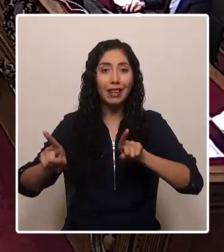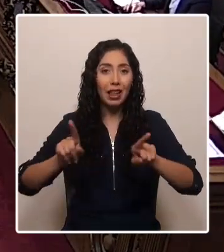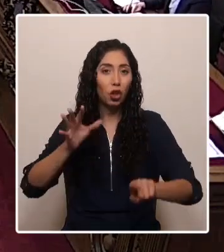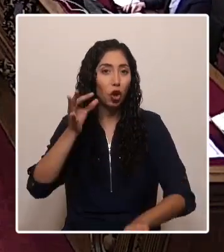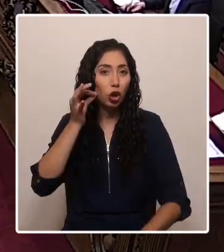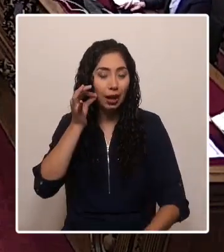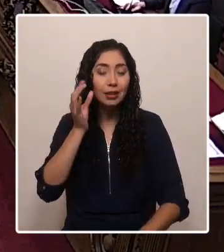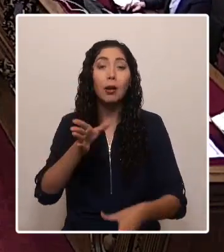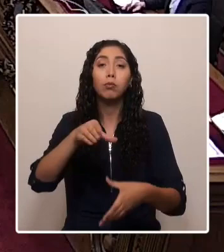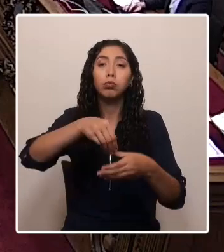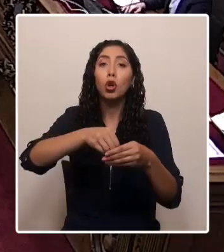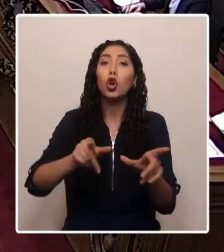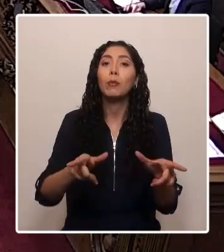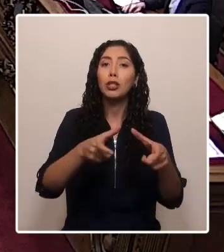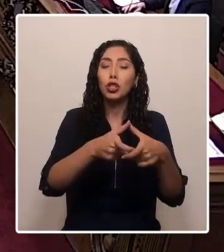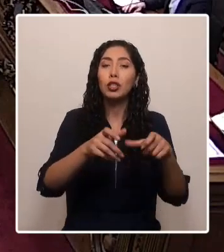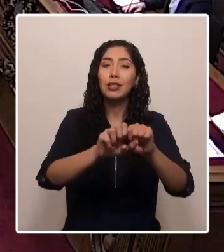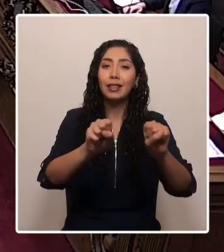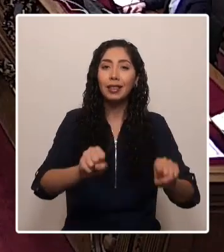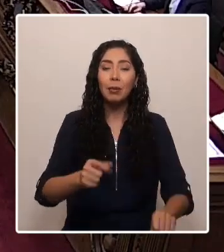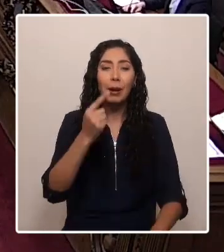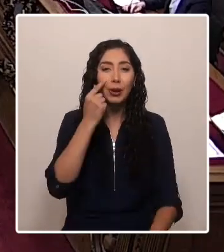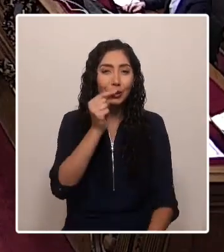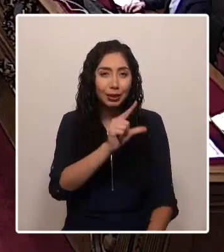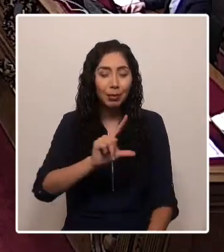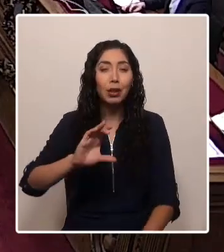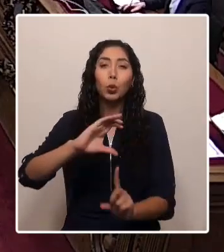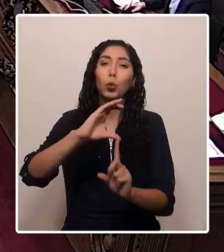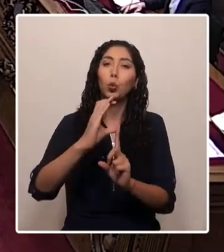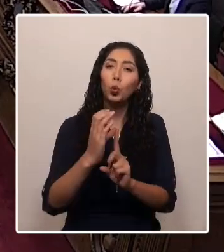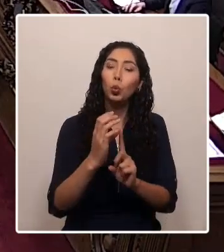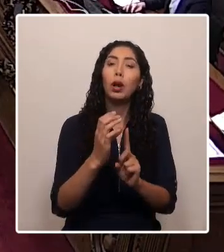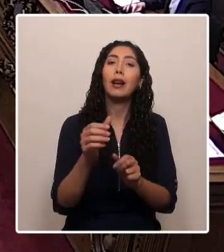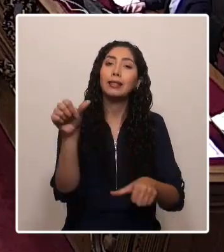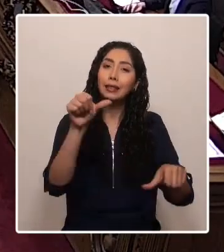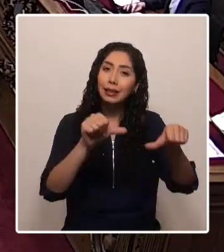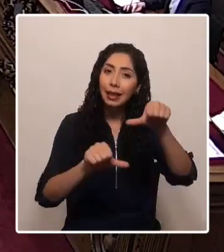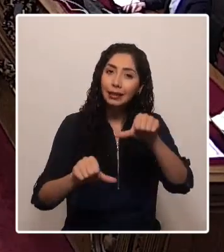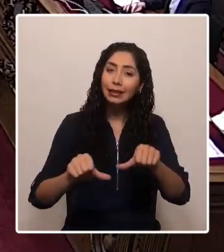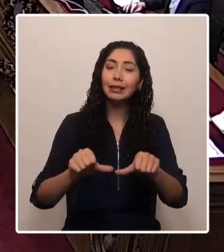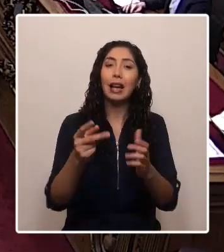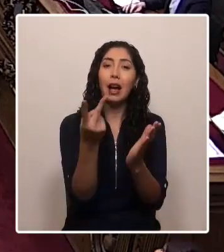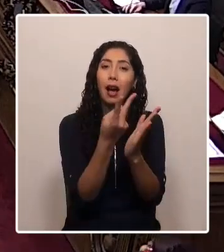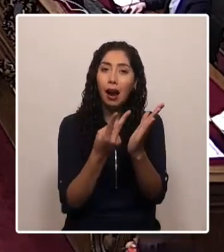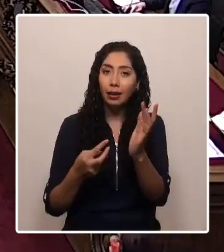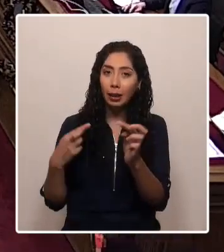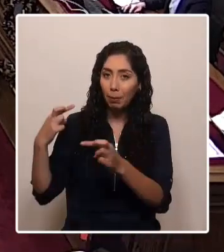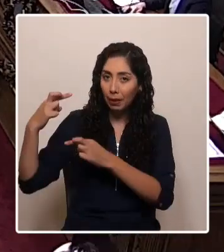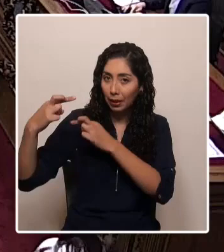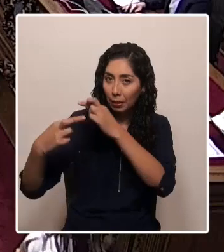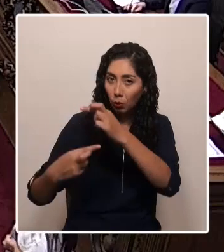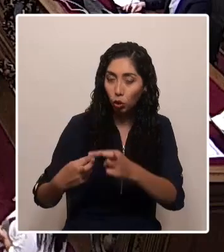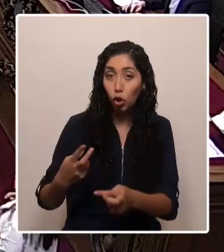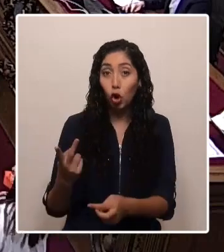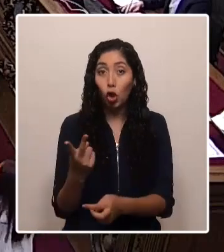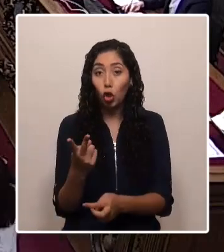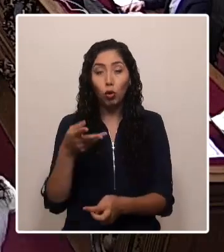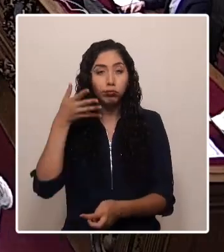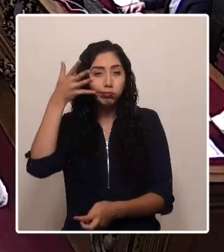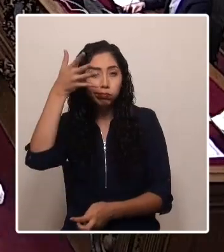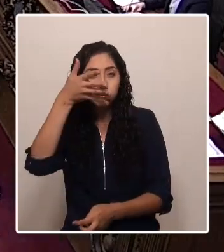de Sistemas de Conocimiento, Cultura, Ciencia, Tecnología, Artes y Patrimonio para que realicen su